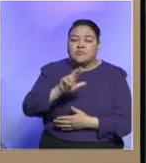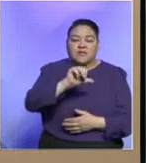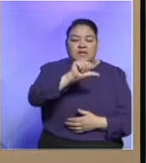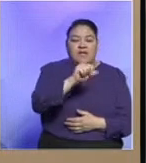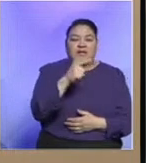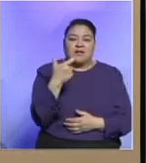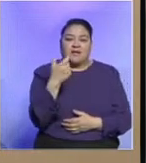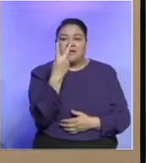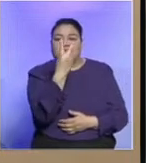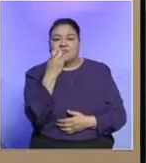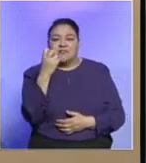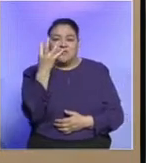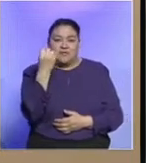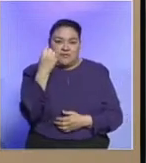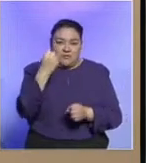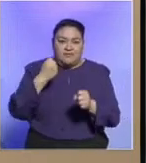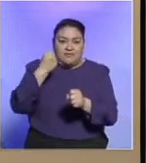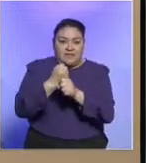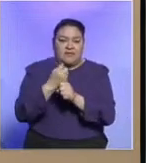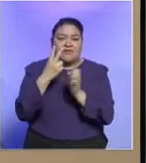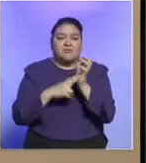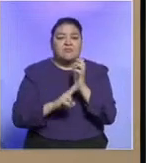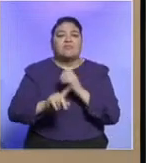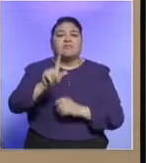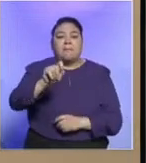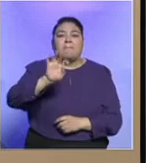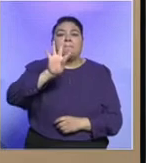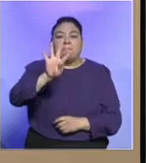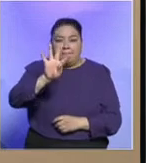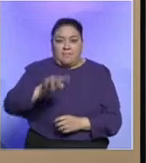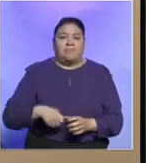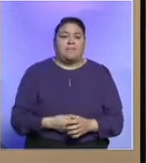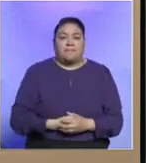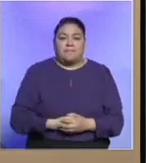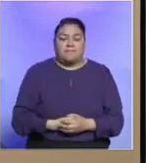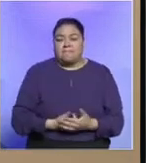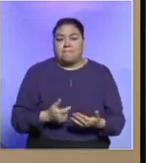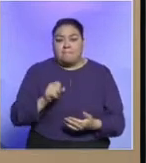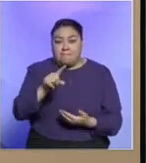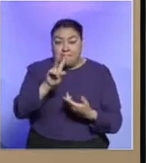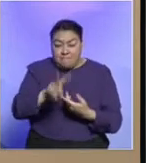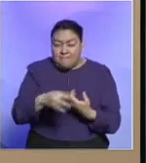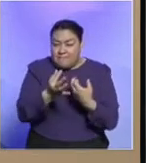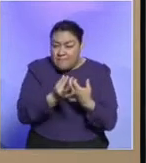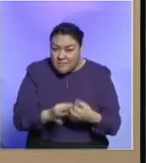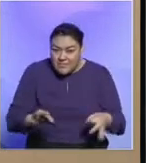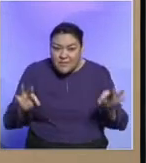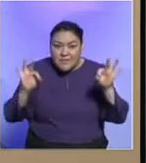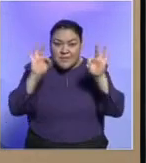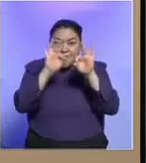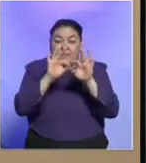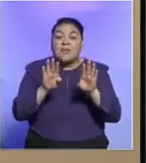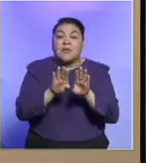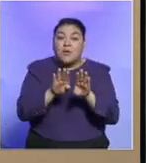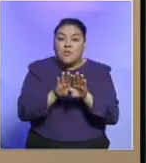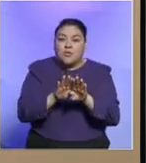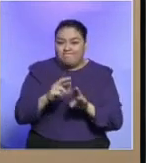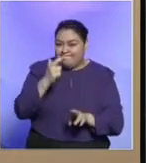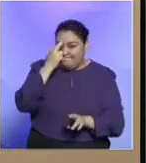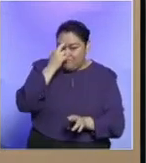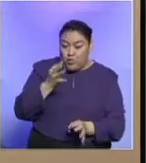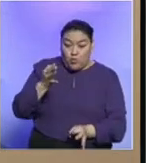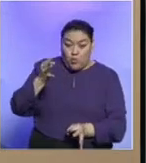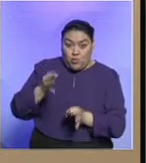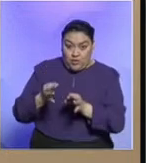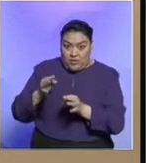General 209 de este año. Tan es así que en nuestro